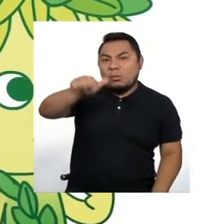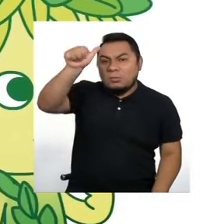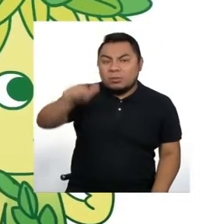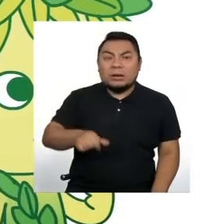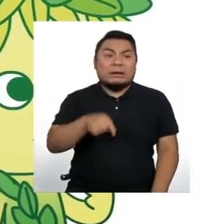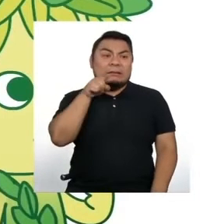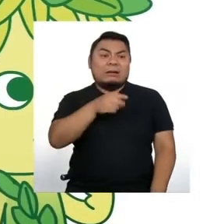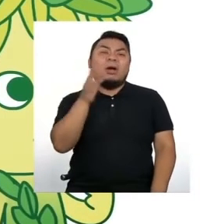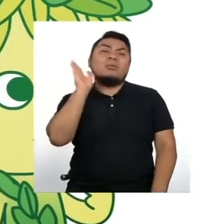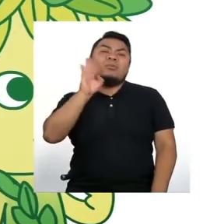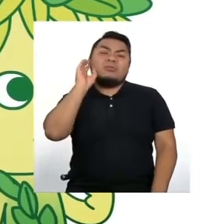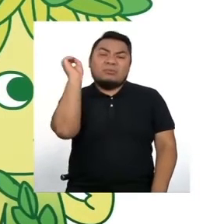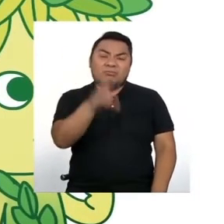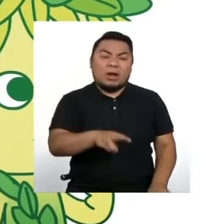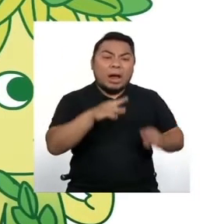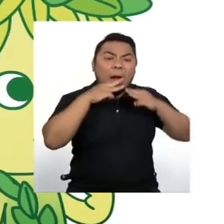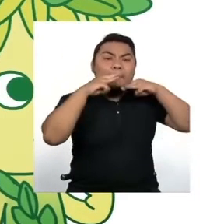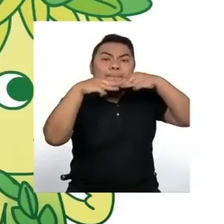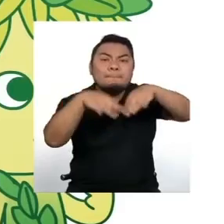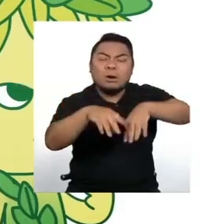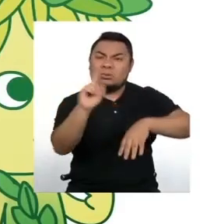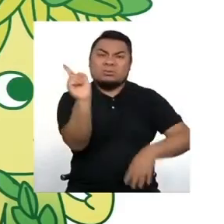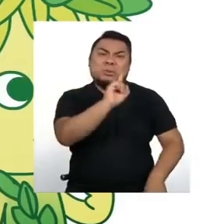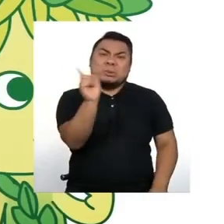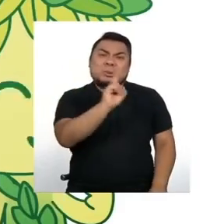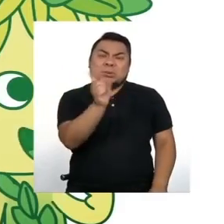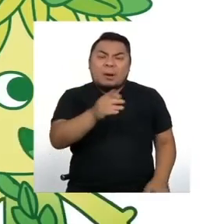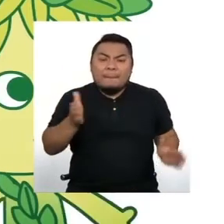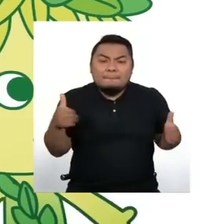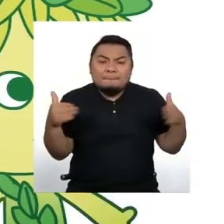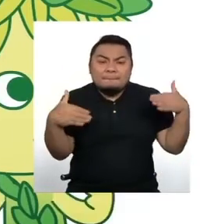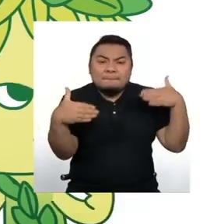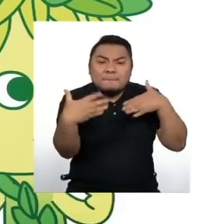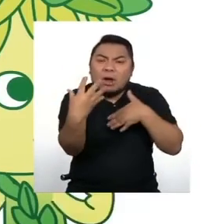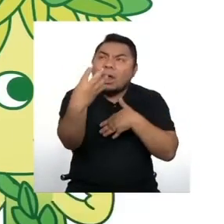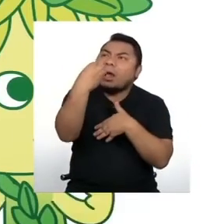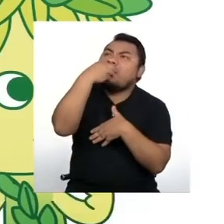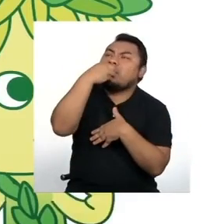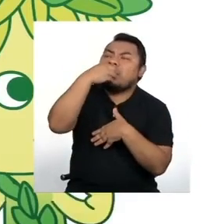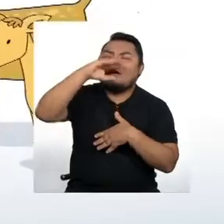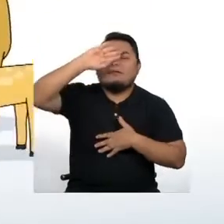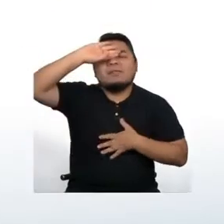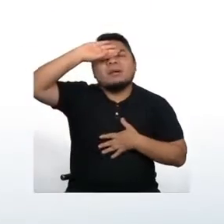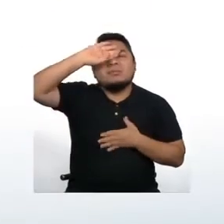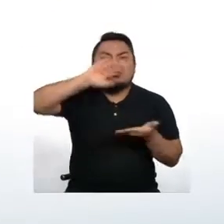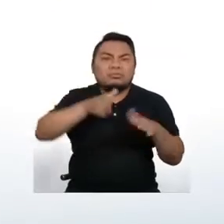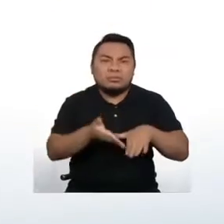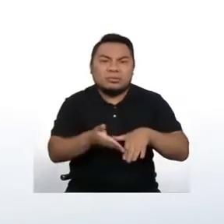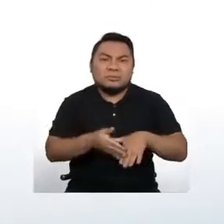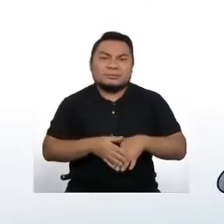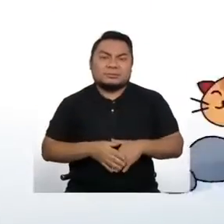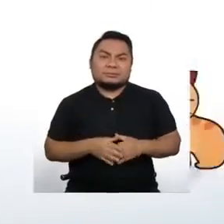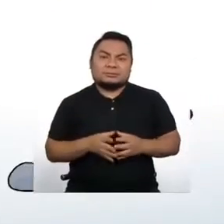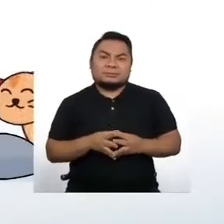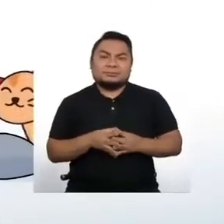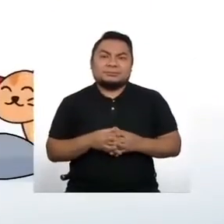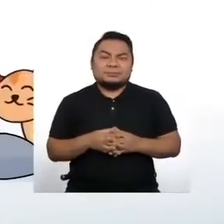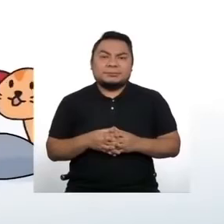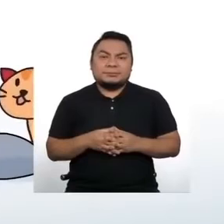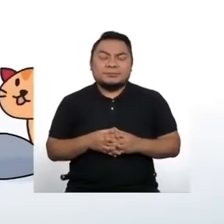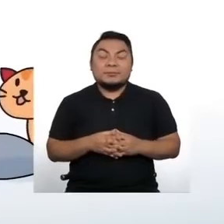la pelota en el cesto de plástico, coge su mano suavemente diciéndole, Coloca aquí la pelota,